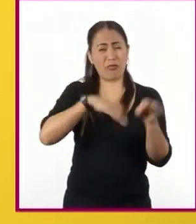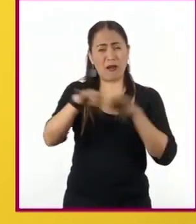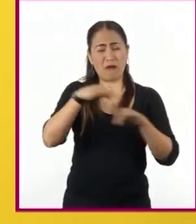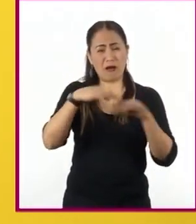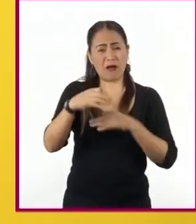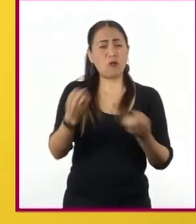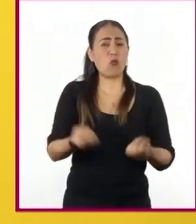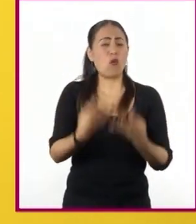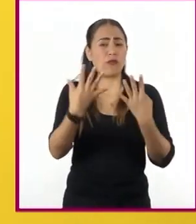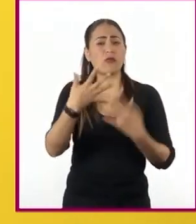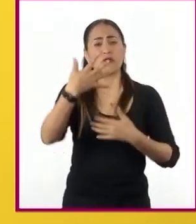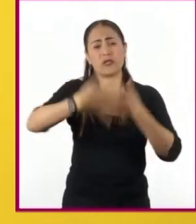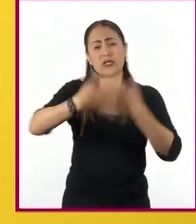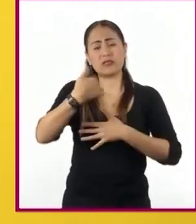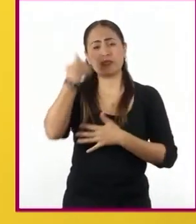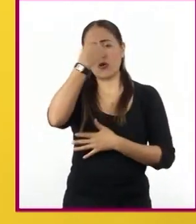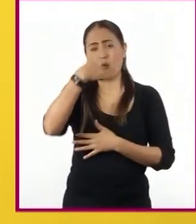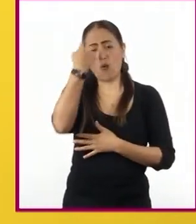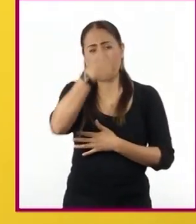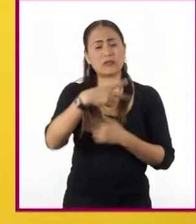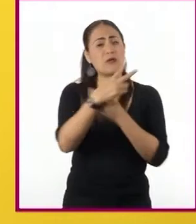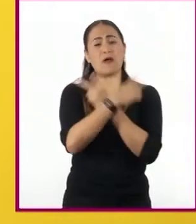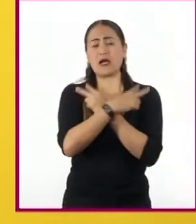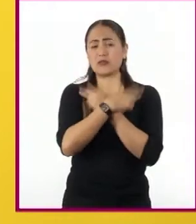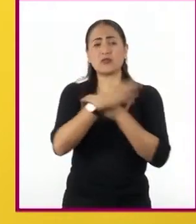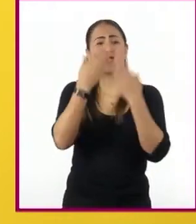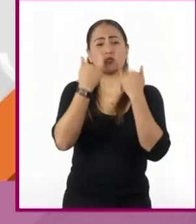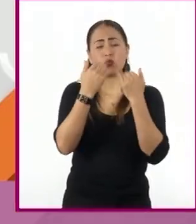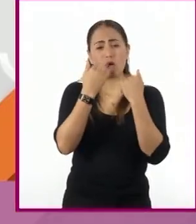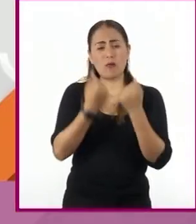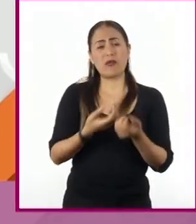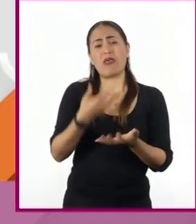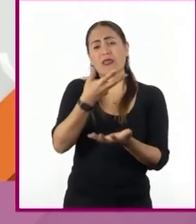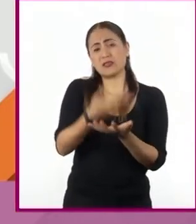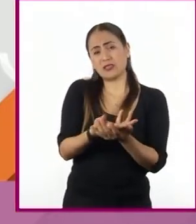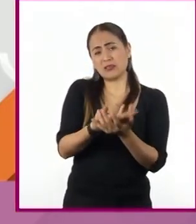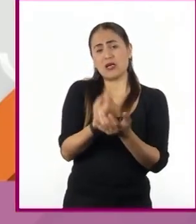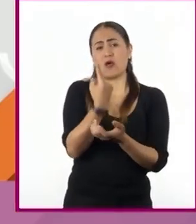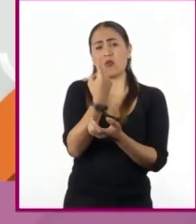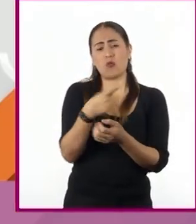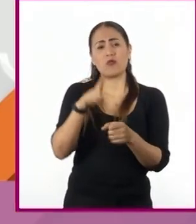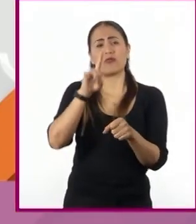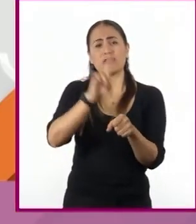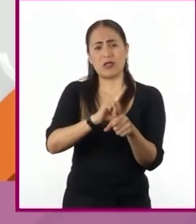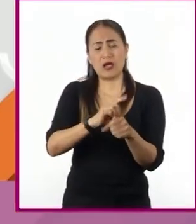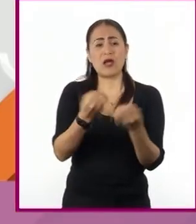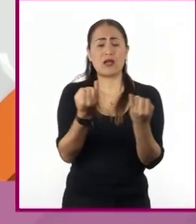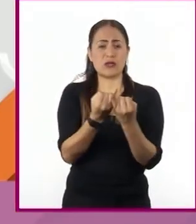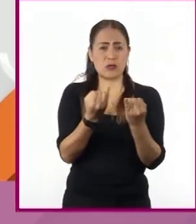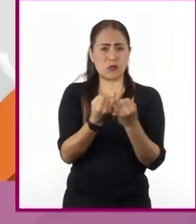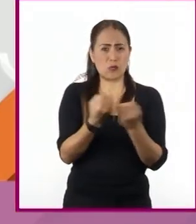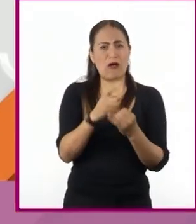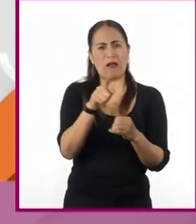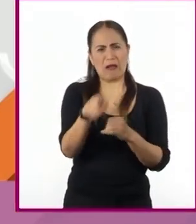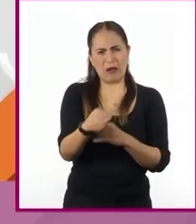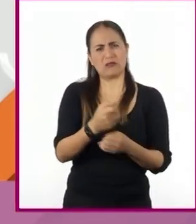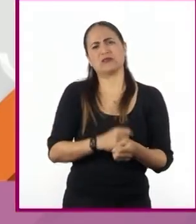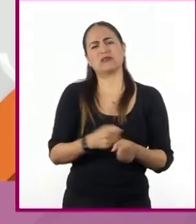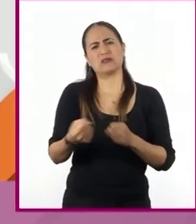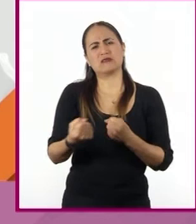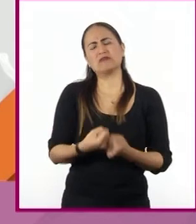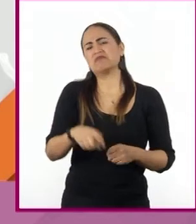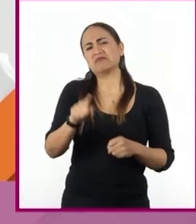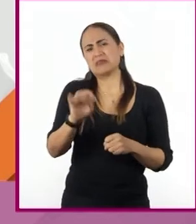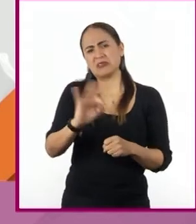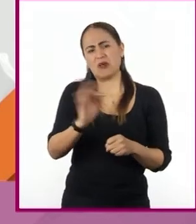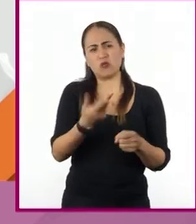No existían las vacaciones y solo había un día de descanso a la semana. Tampoco existían seguros médicos que ayudaran a los obreros en caso